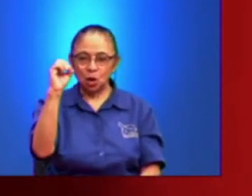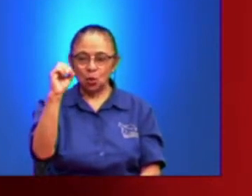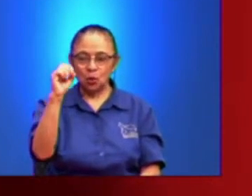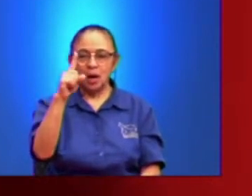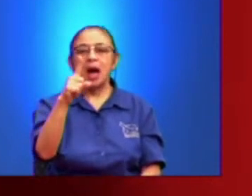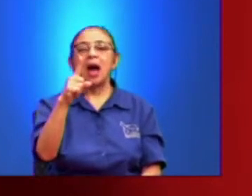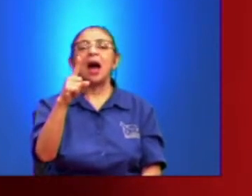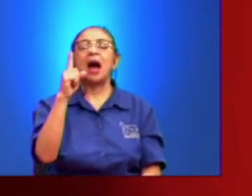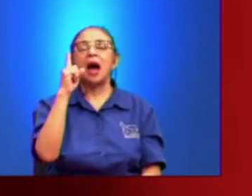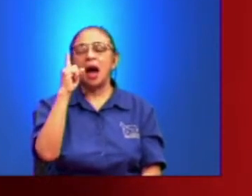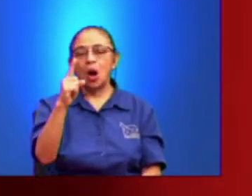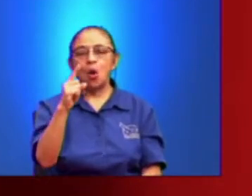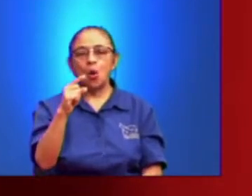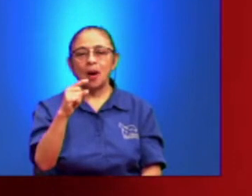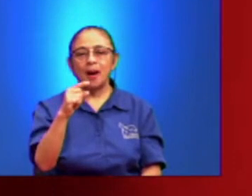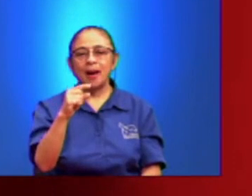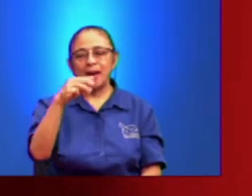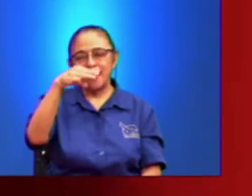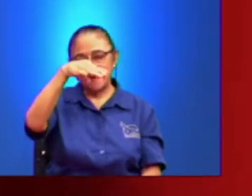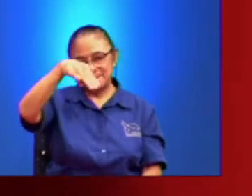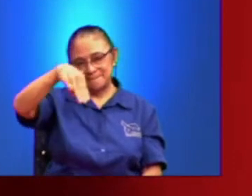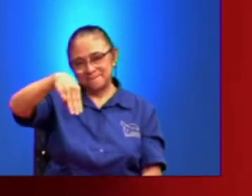nada estar haciendo nacimientos